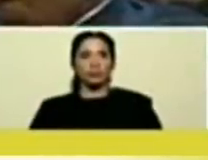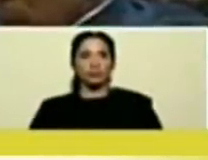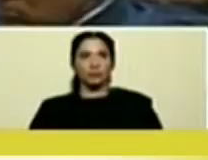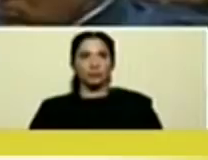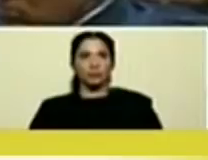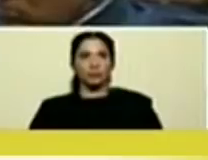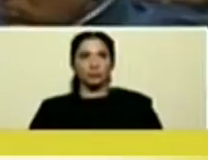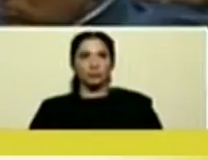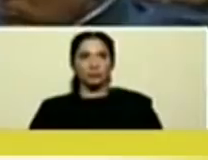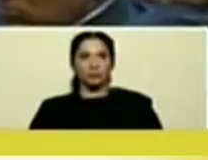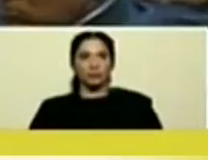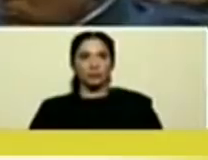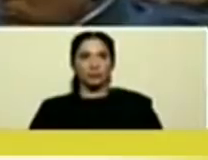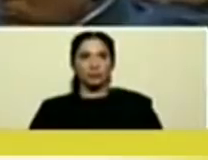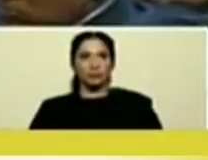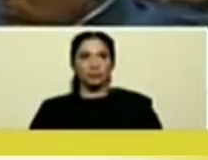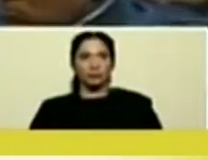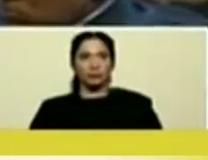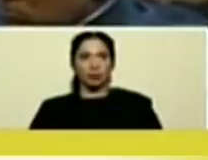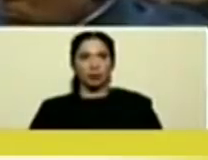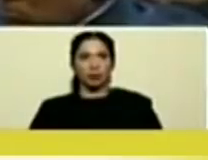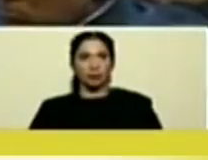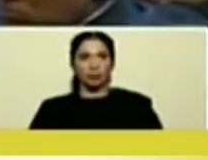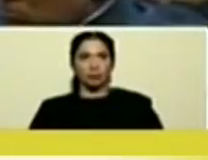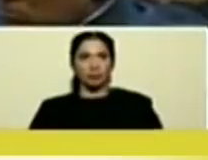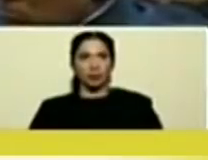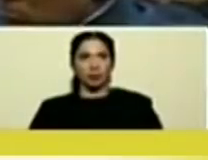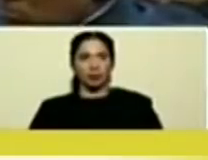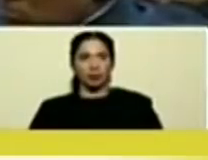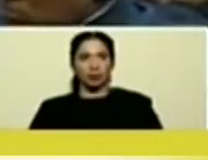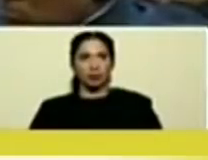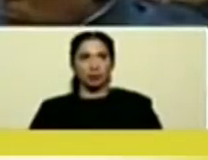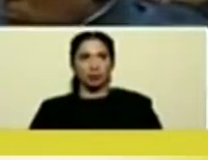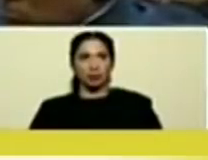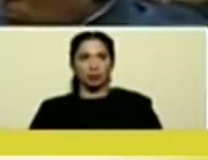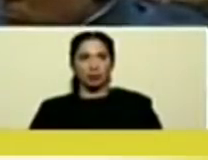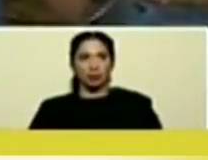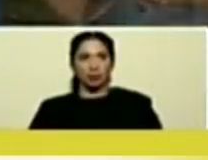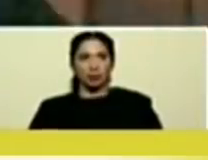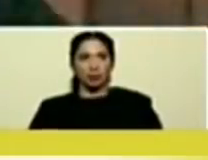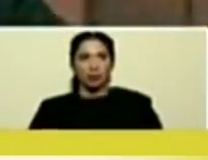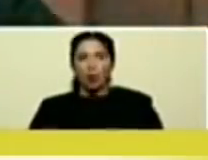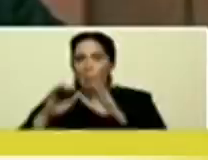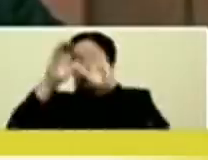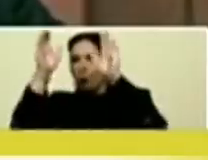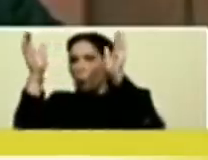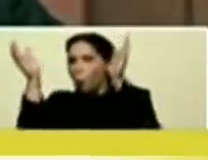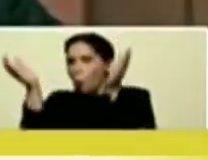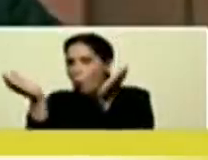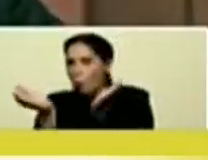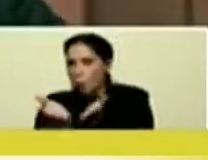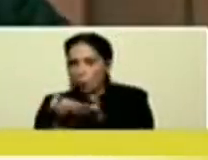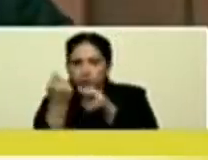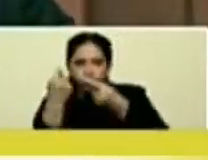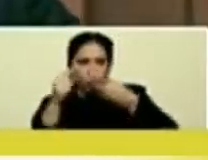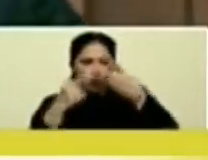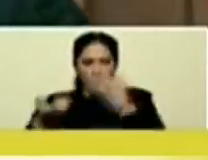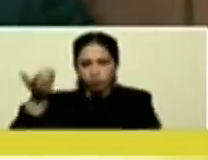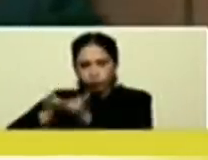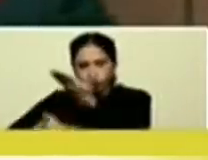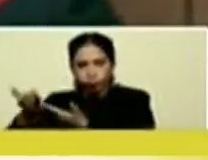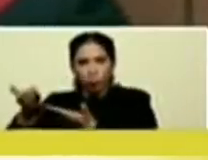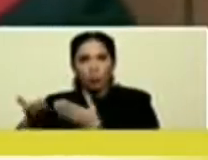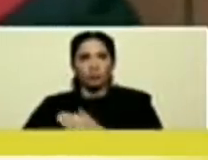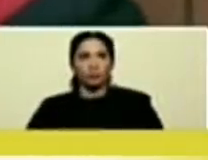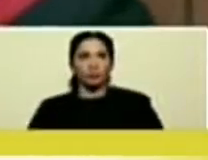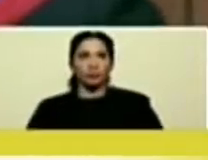hacer en los últimos meses también es de obtener apoyos a nivel internacional, por ejemplo, con su visita a China, con inversiones importantes que llevó a su país